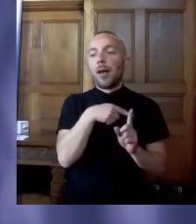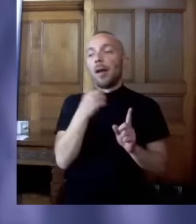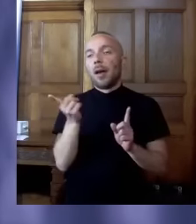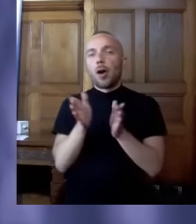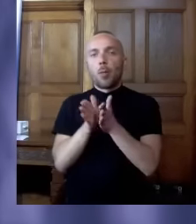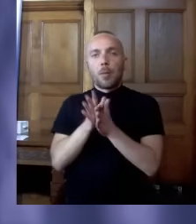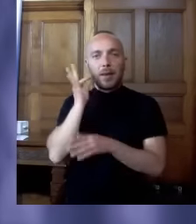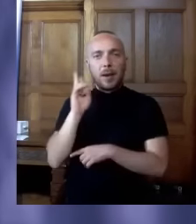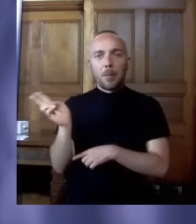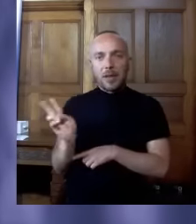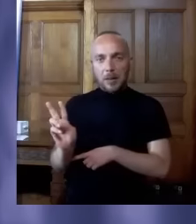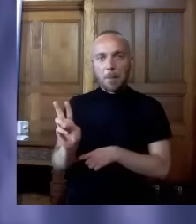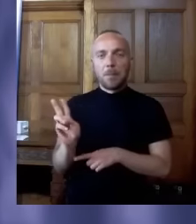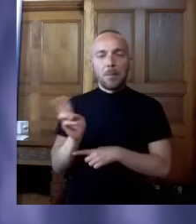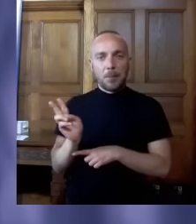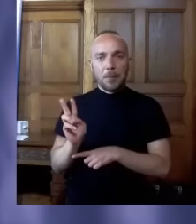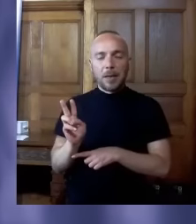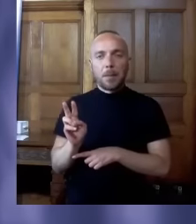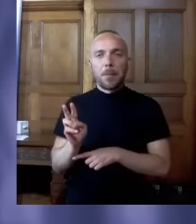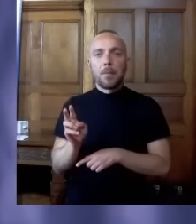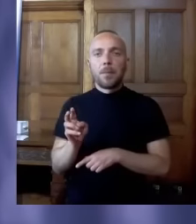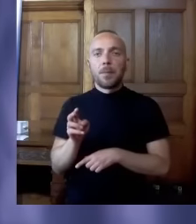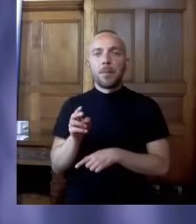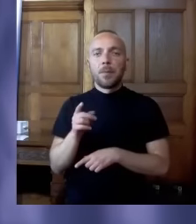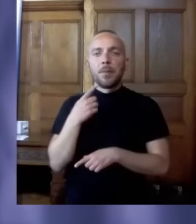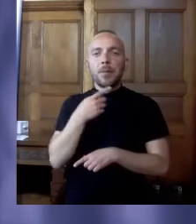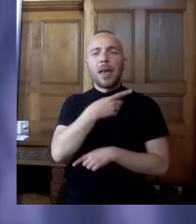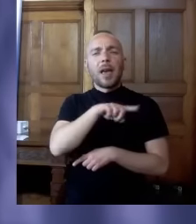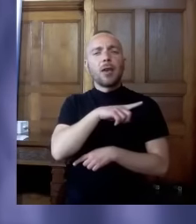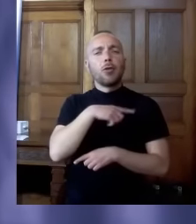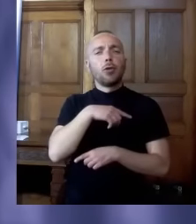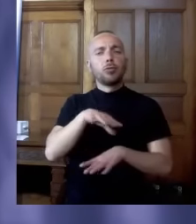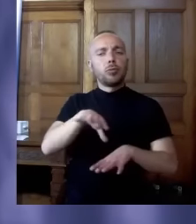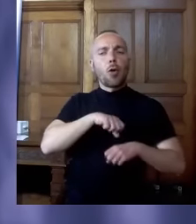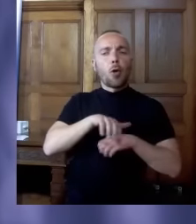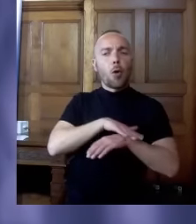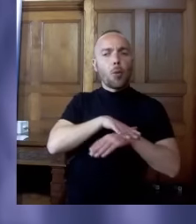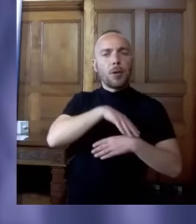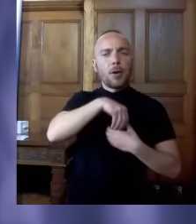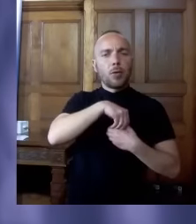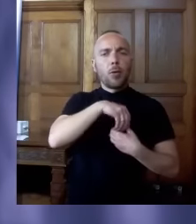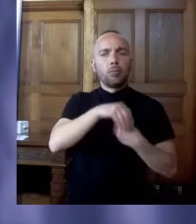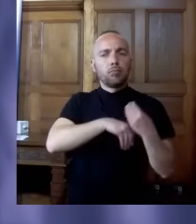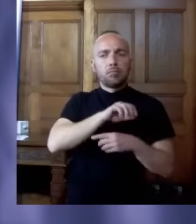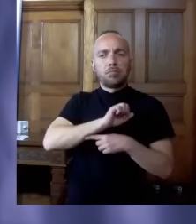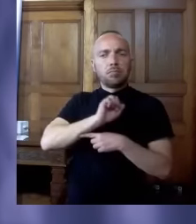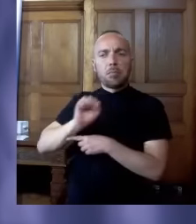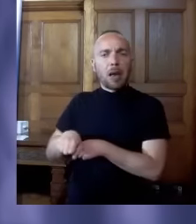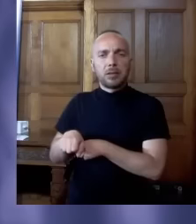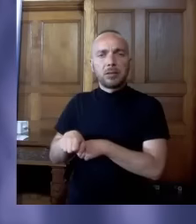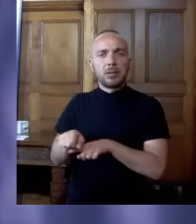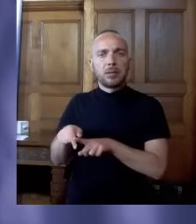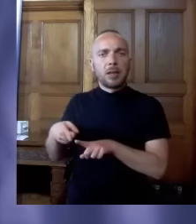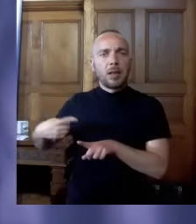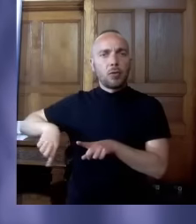miren gorrochategui que ellos habían hecho más en el gobierno dentro del gobierno que nosotros e